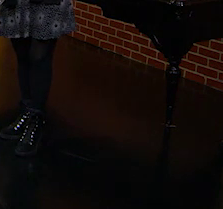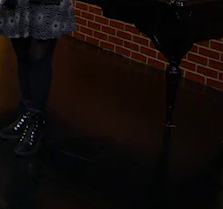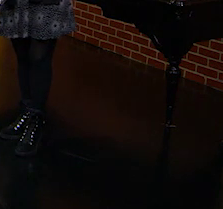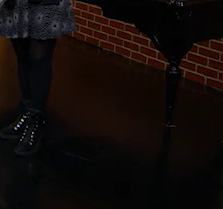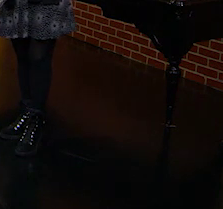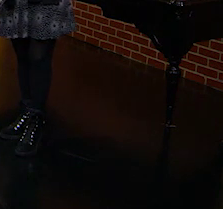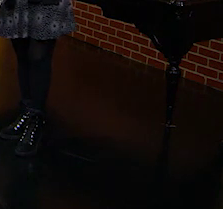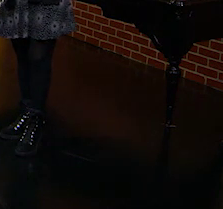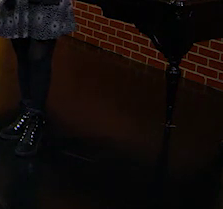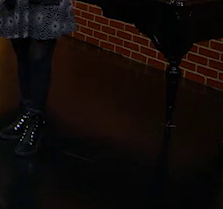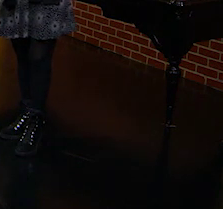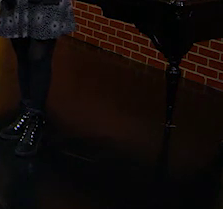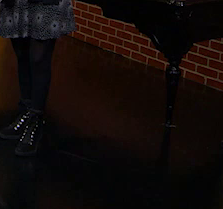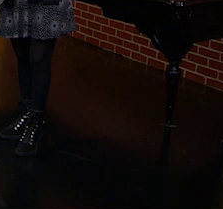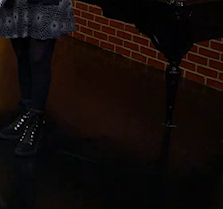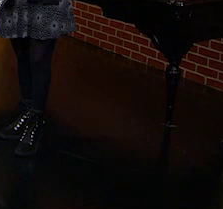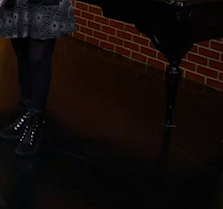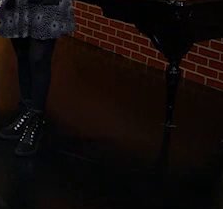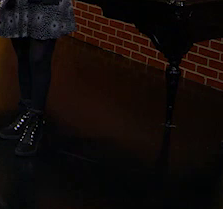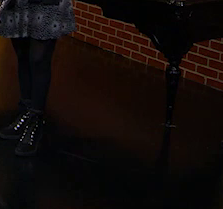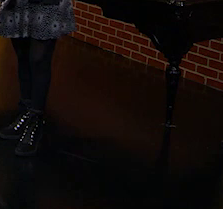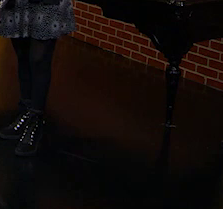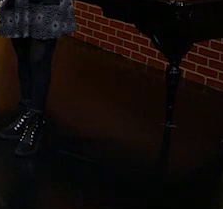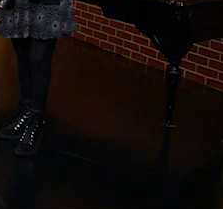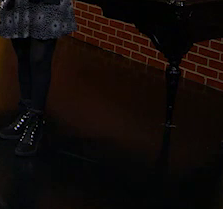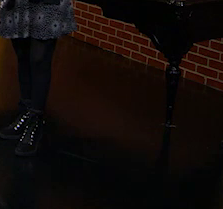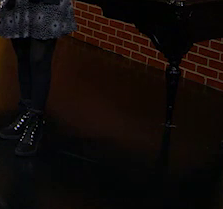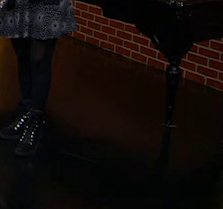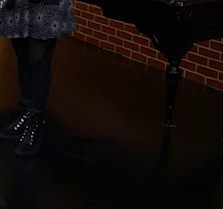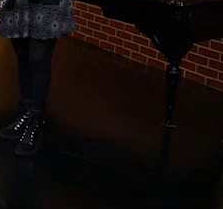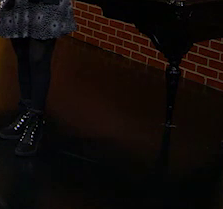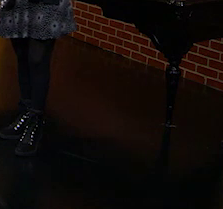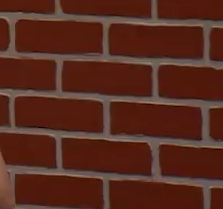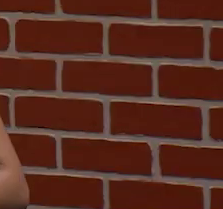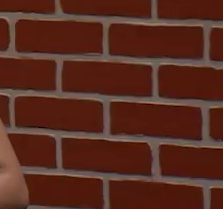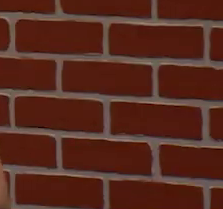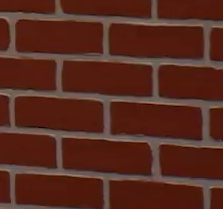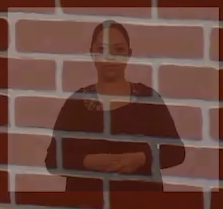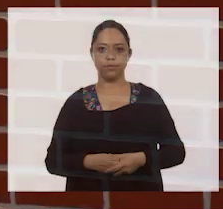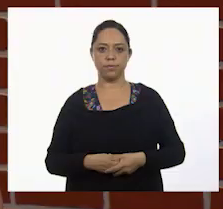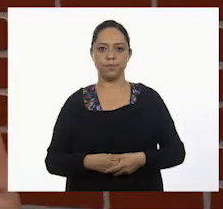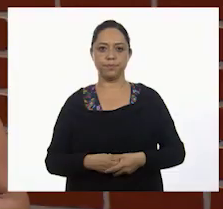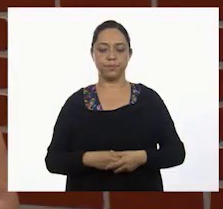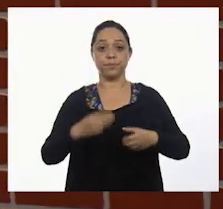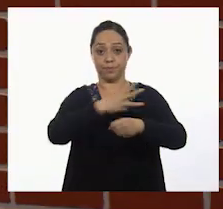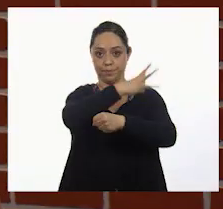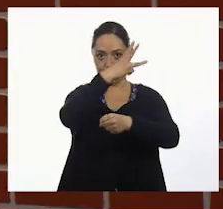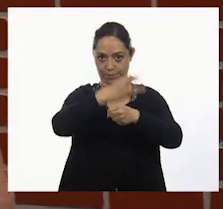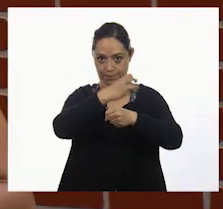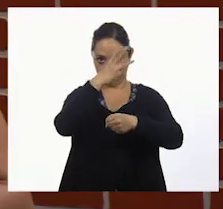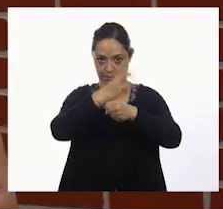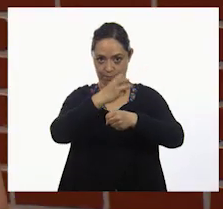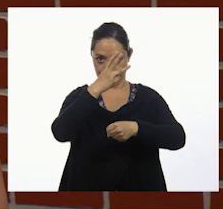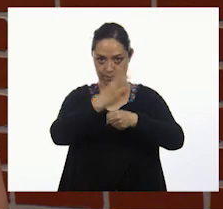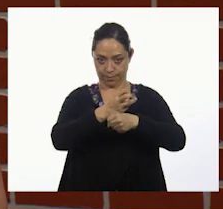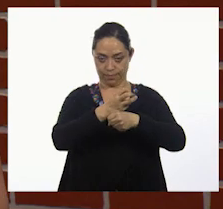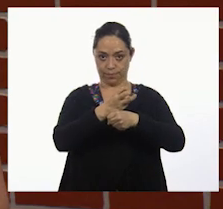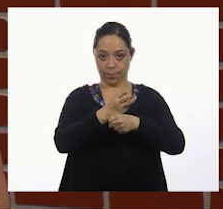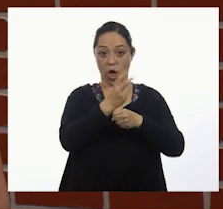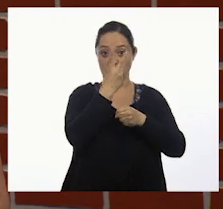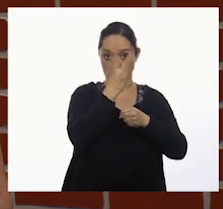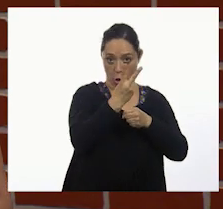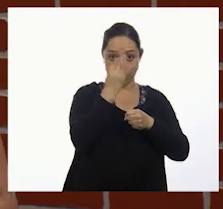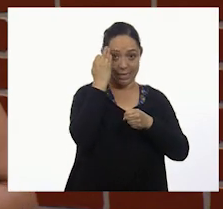sh, ta, ta, ta, sh, ta, sh. Ejercicio número 3. 2 compases.